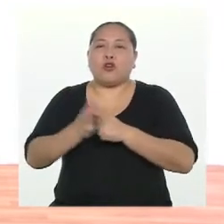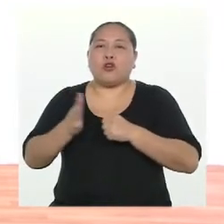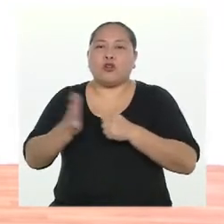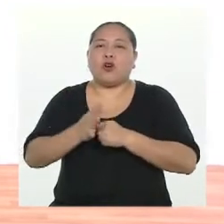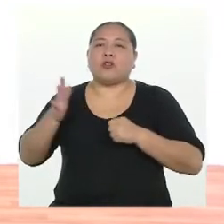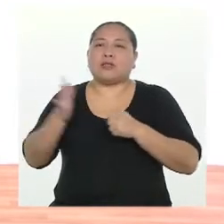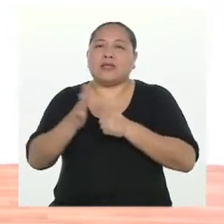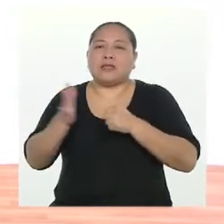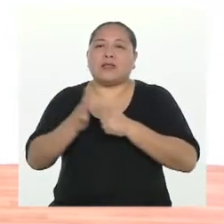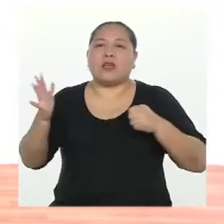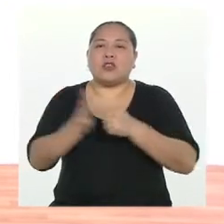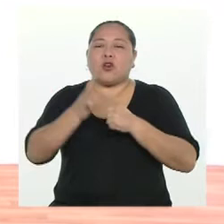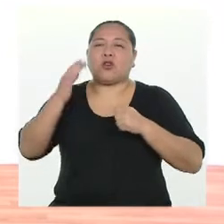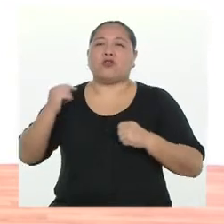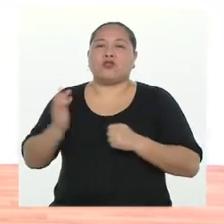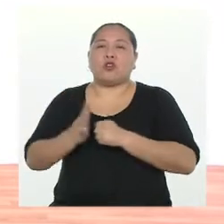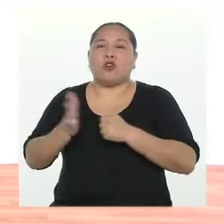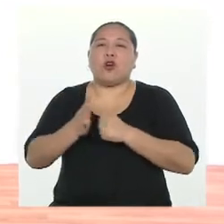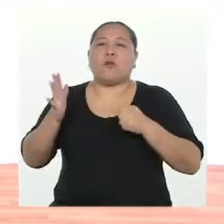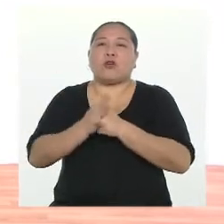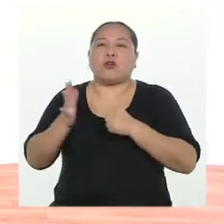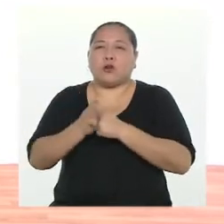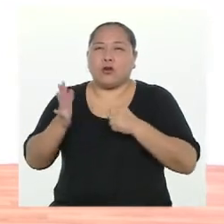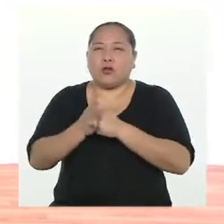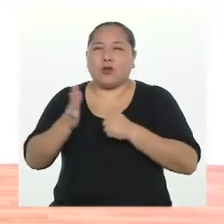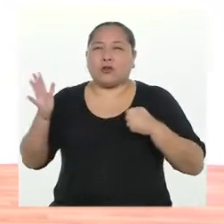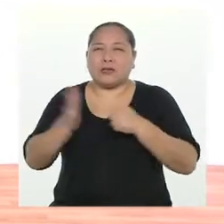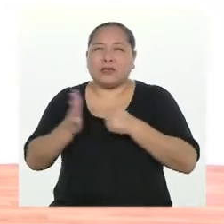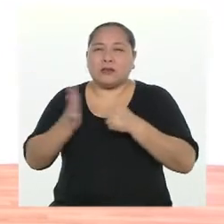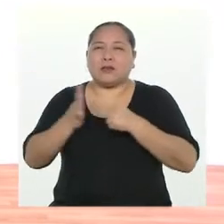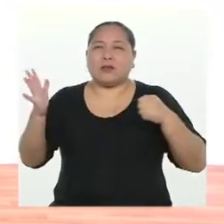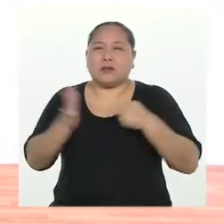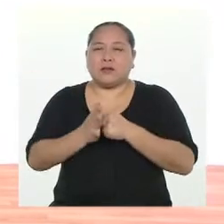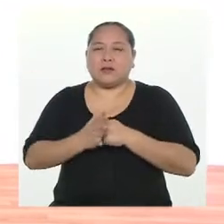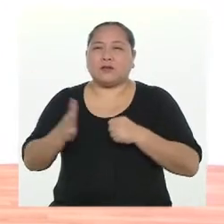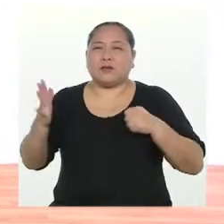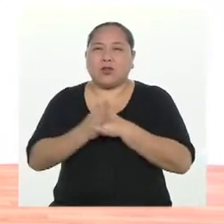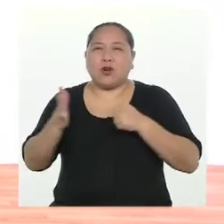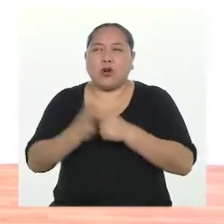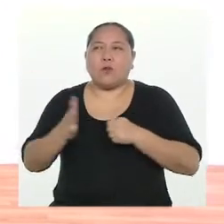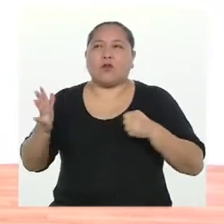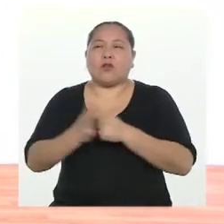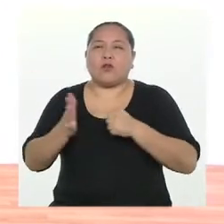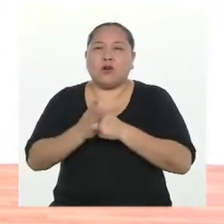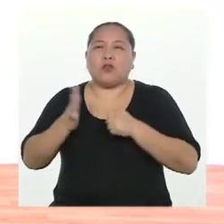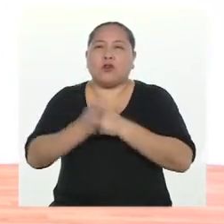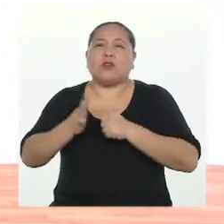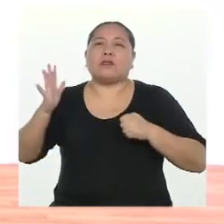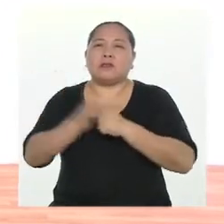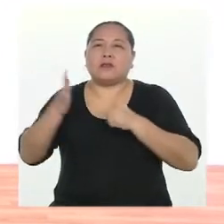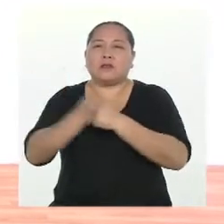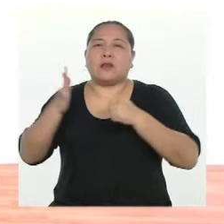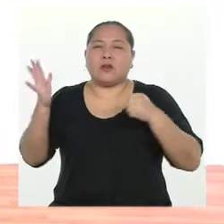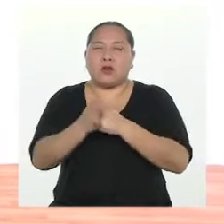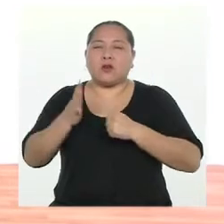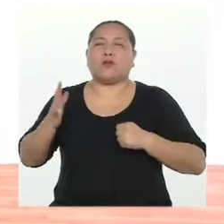como rocoto, yo no como rocoto, yo no como